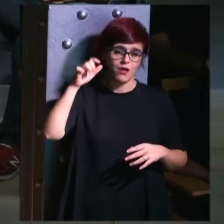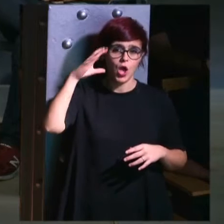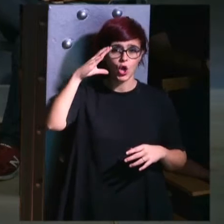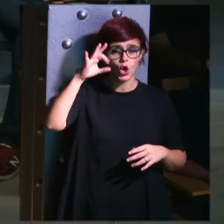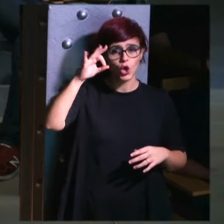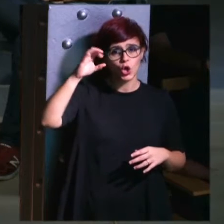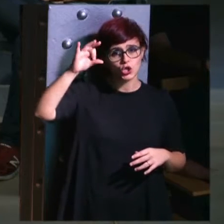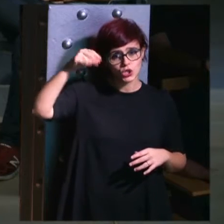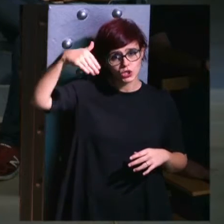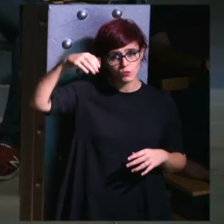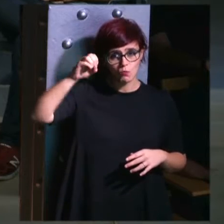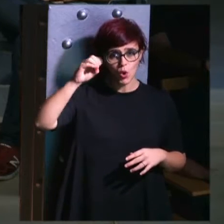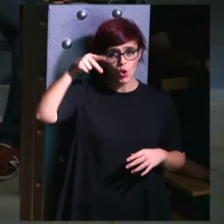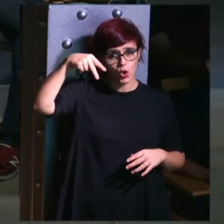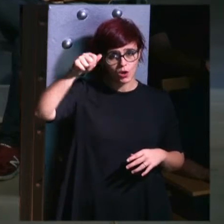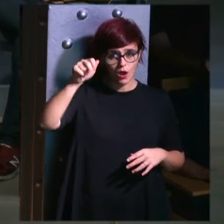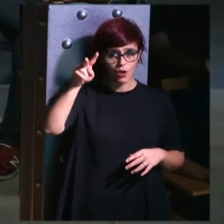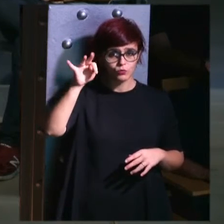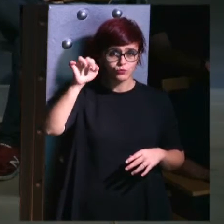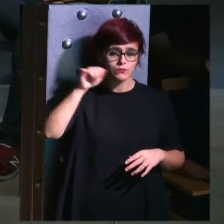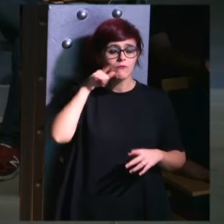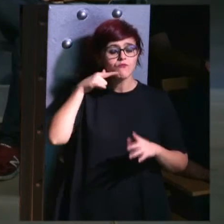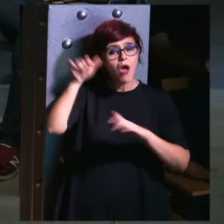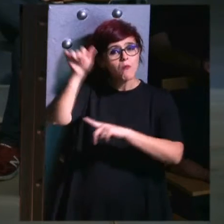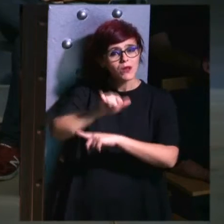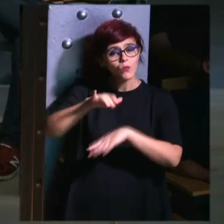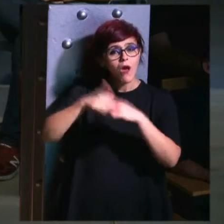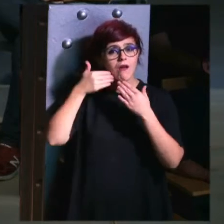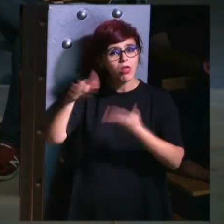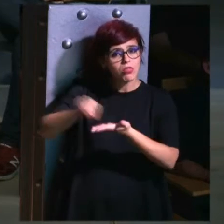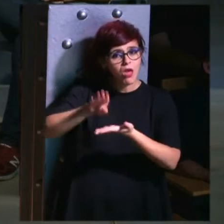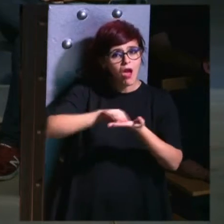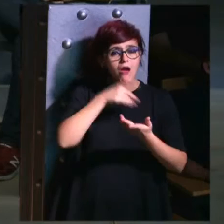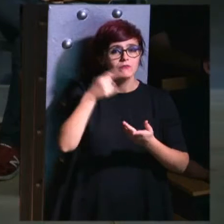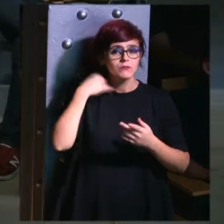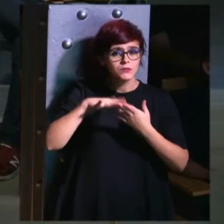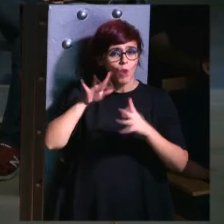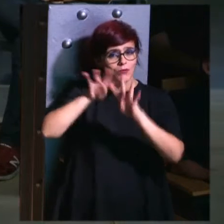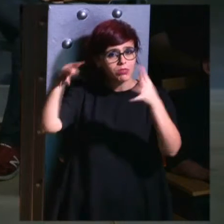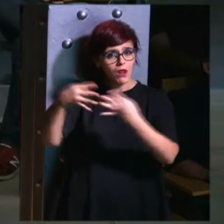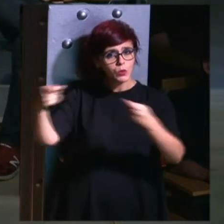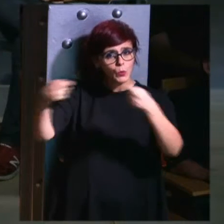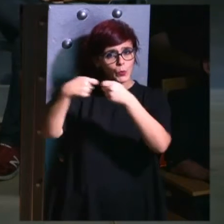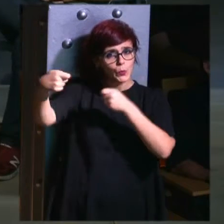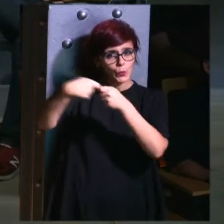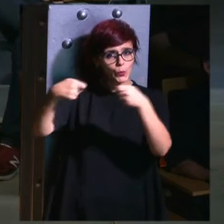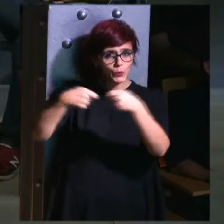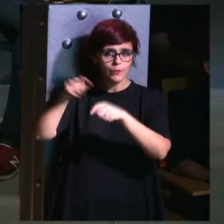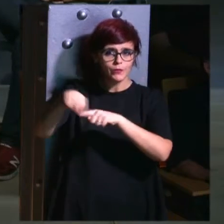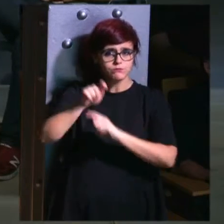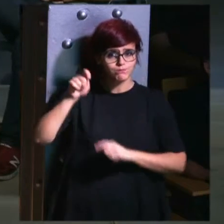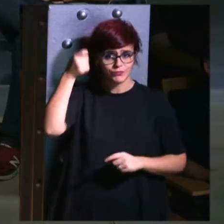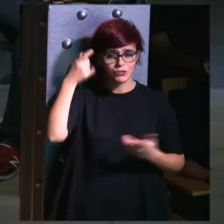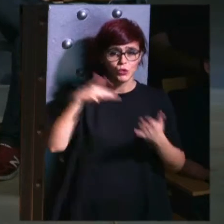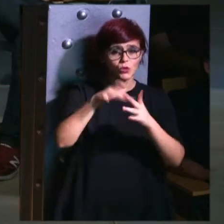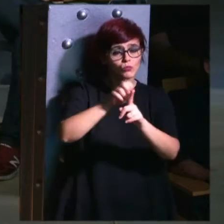primero en España, obviamente, por crowdfunding. Bueno, pues vamos a estar en la mesa, nosotros tres, y os vamos a contar distintas